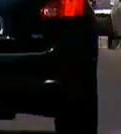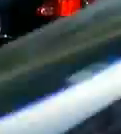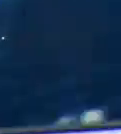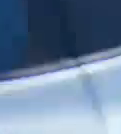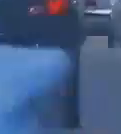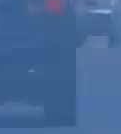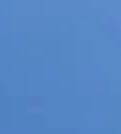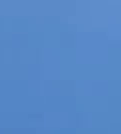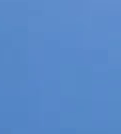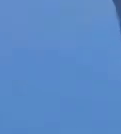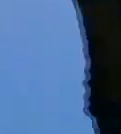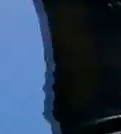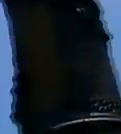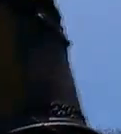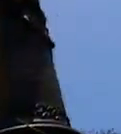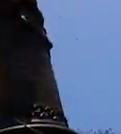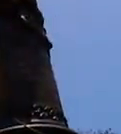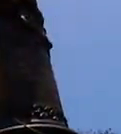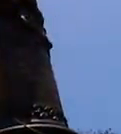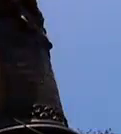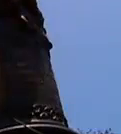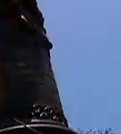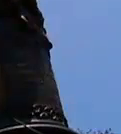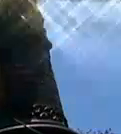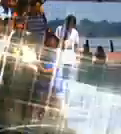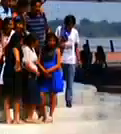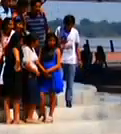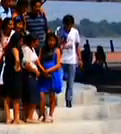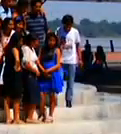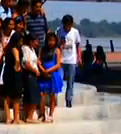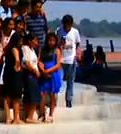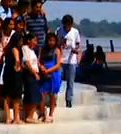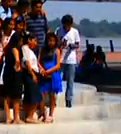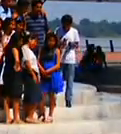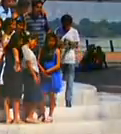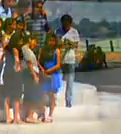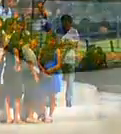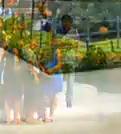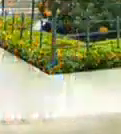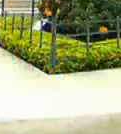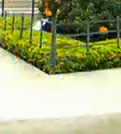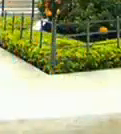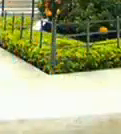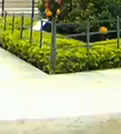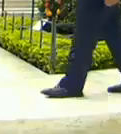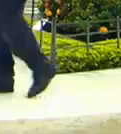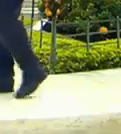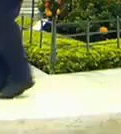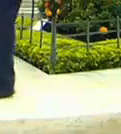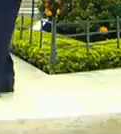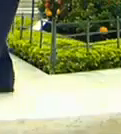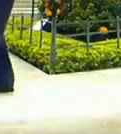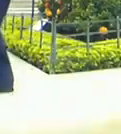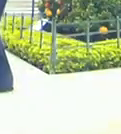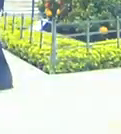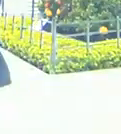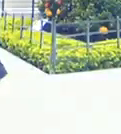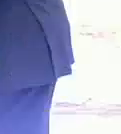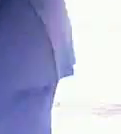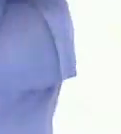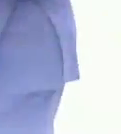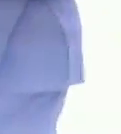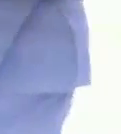Guayaquil, Guayaquil. ¿Cómo dice? Me canto a la perla del Pacífico. La perla más bella. Oye, si